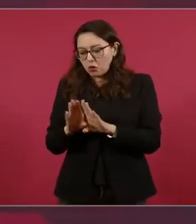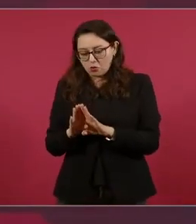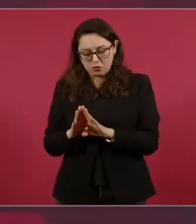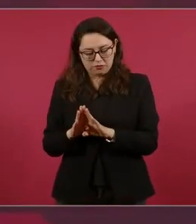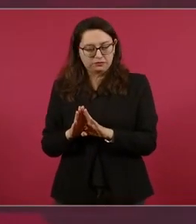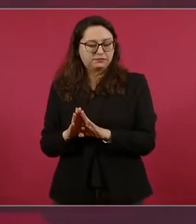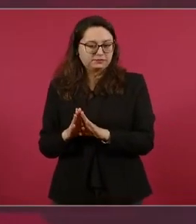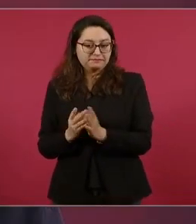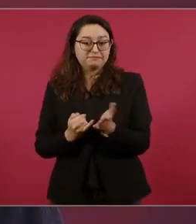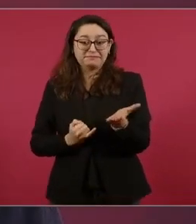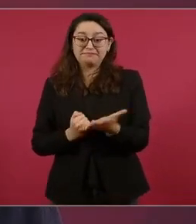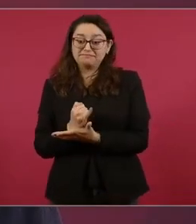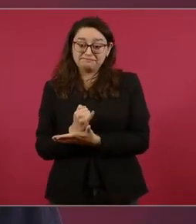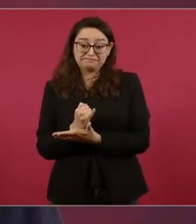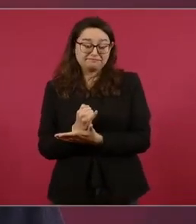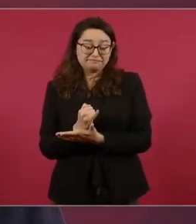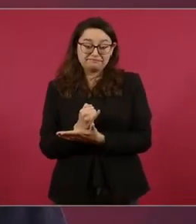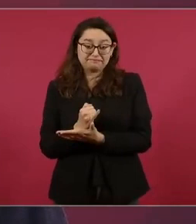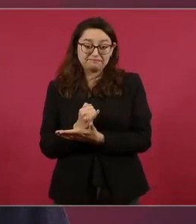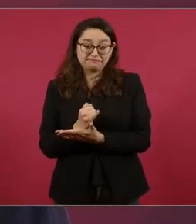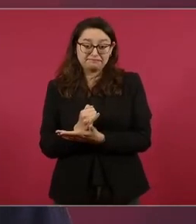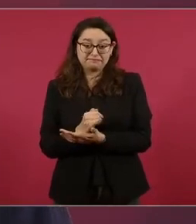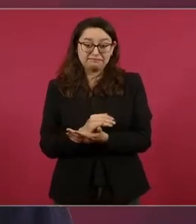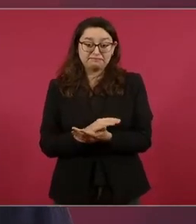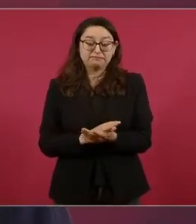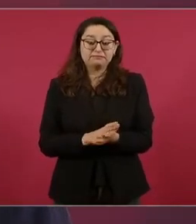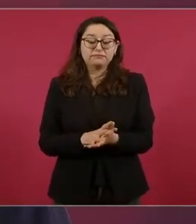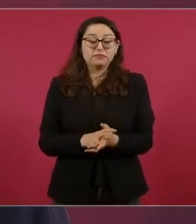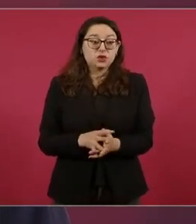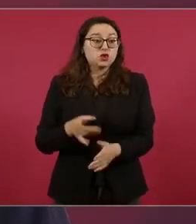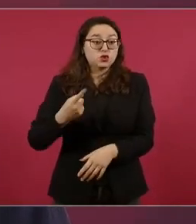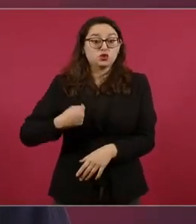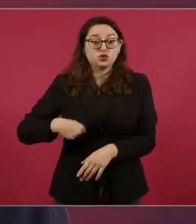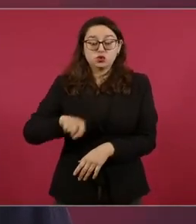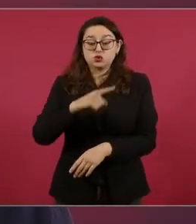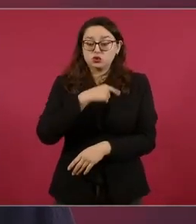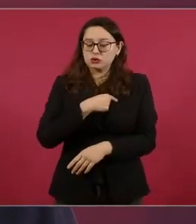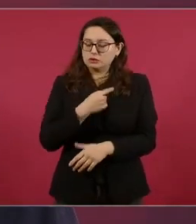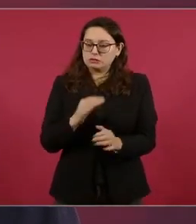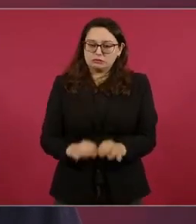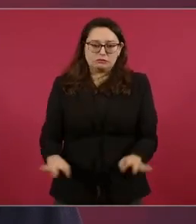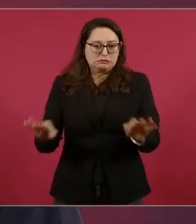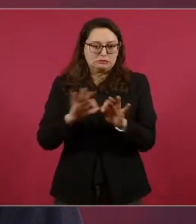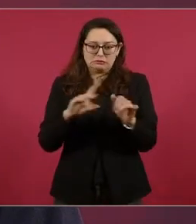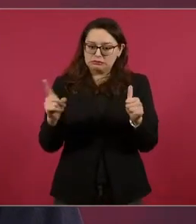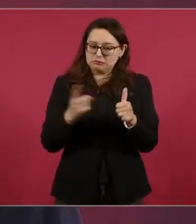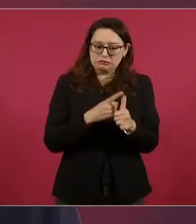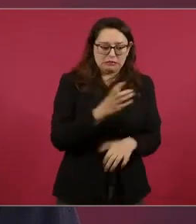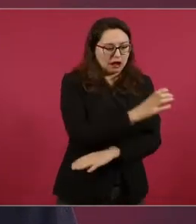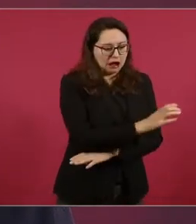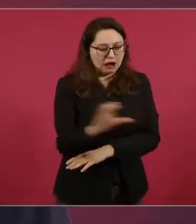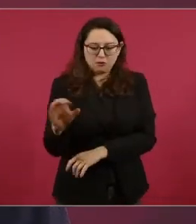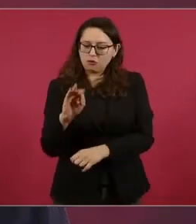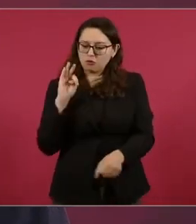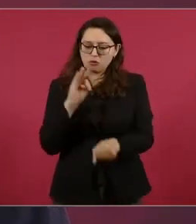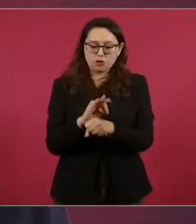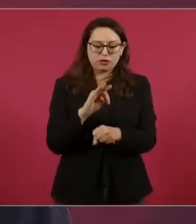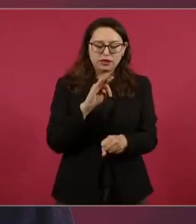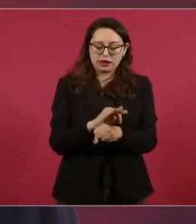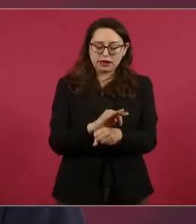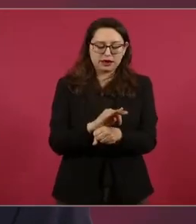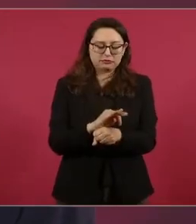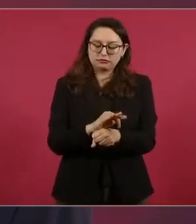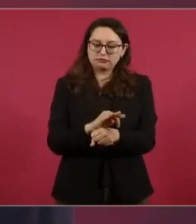eh protegido mucho a los productores por ejemplo